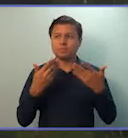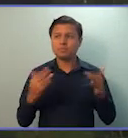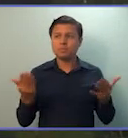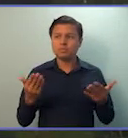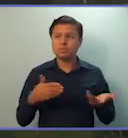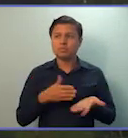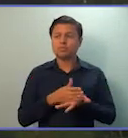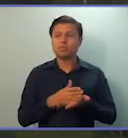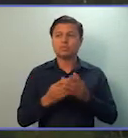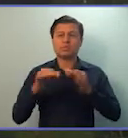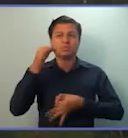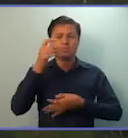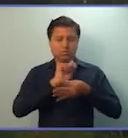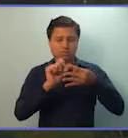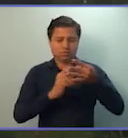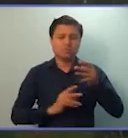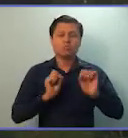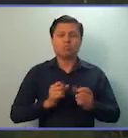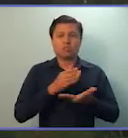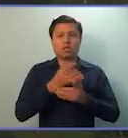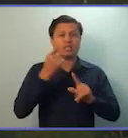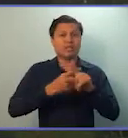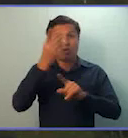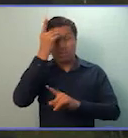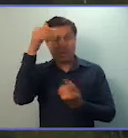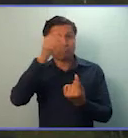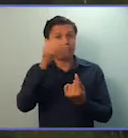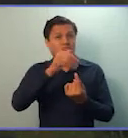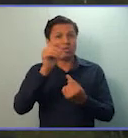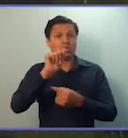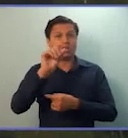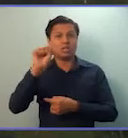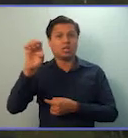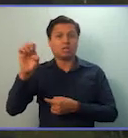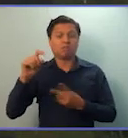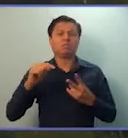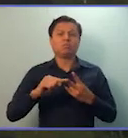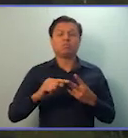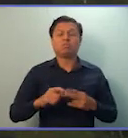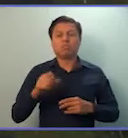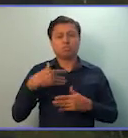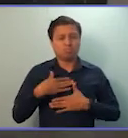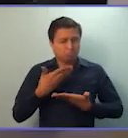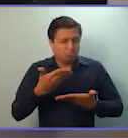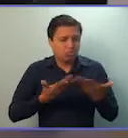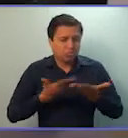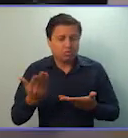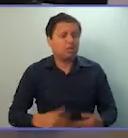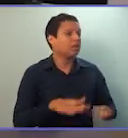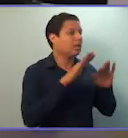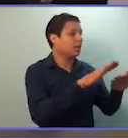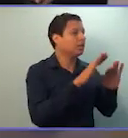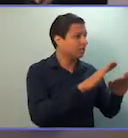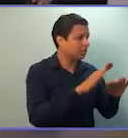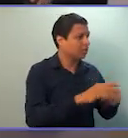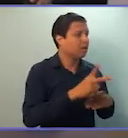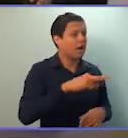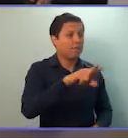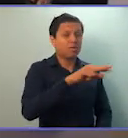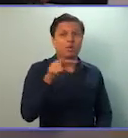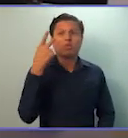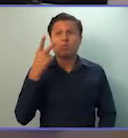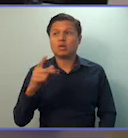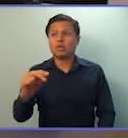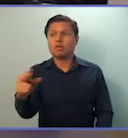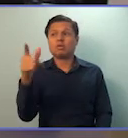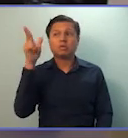a llenar la declaración jurada para poder desempeñar el cargo y agradecerle a ustedes la invitación y estoy para servirles con muchísimas gracias por sus amigos televidentes a